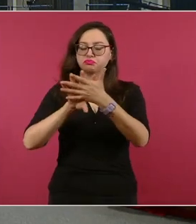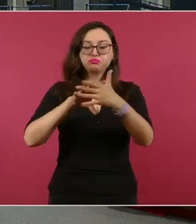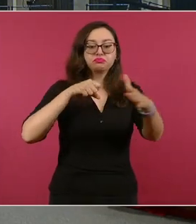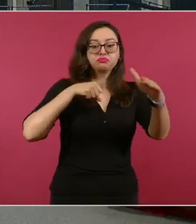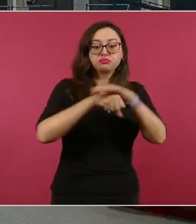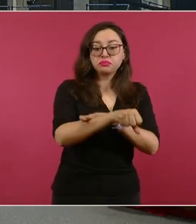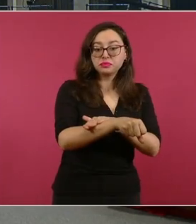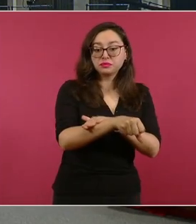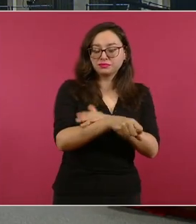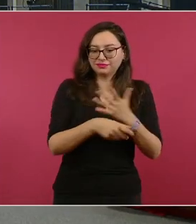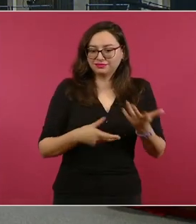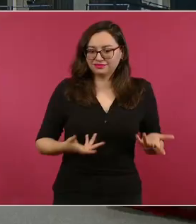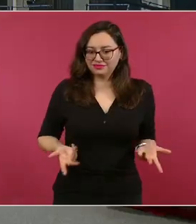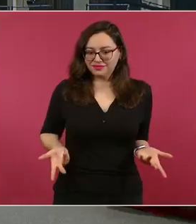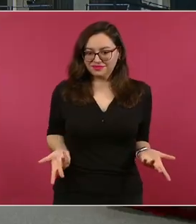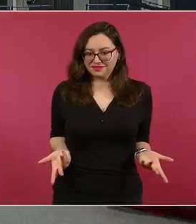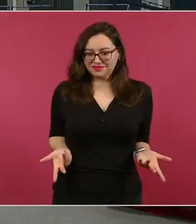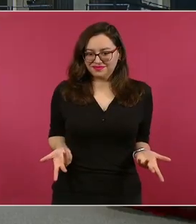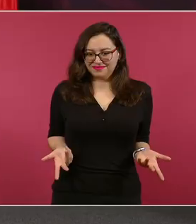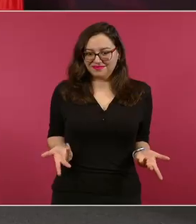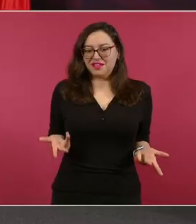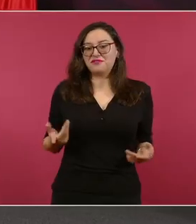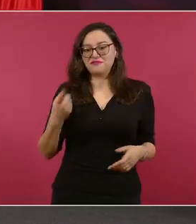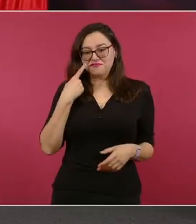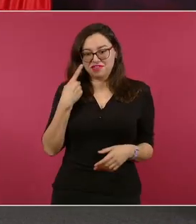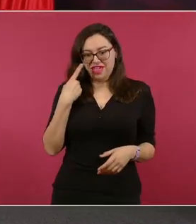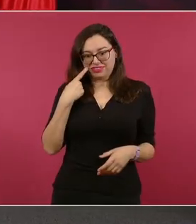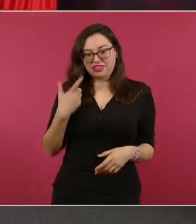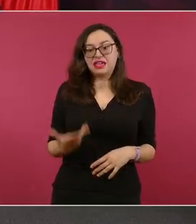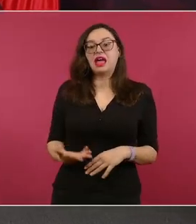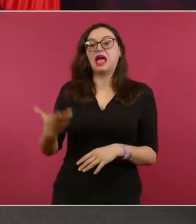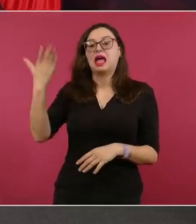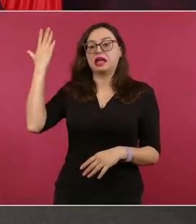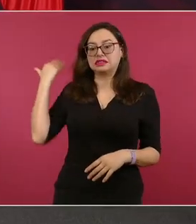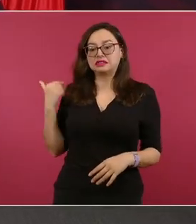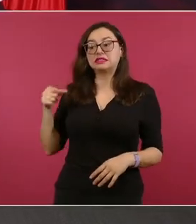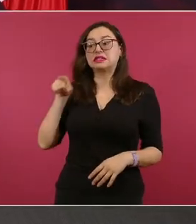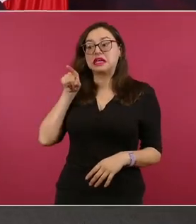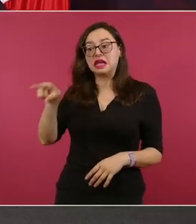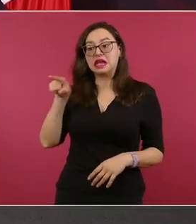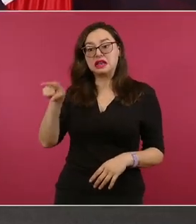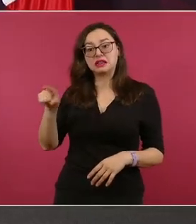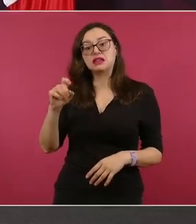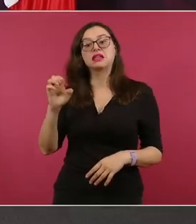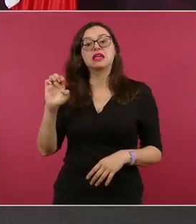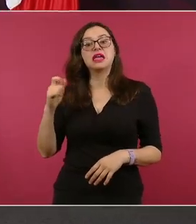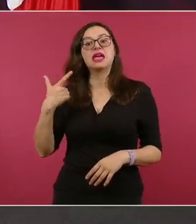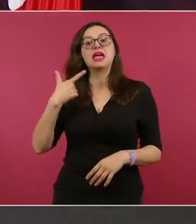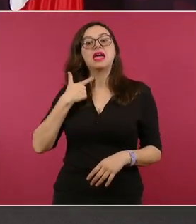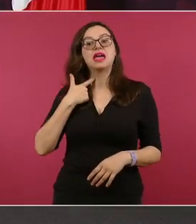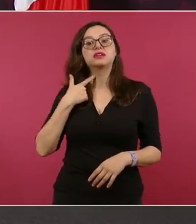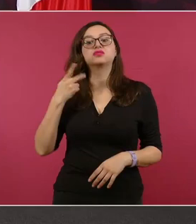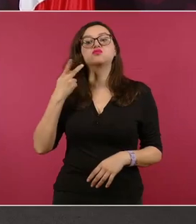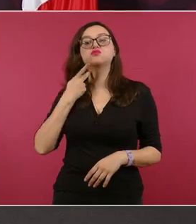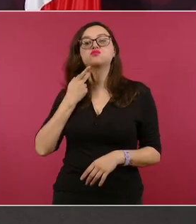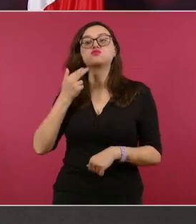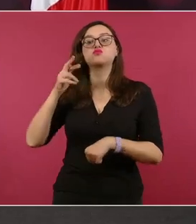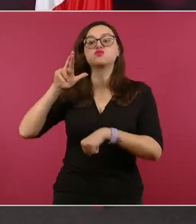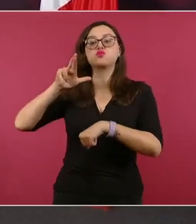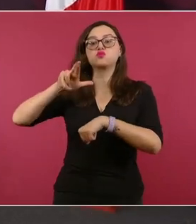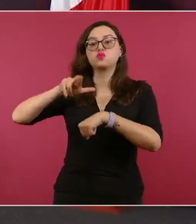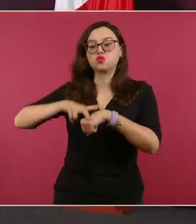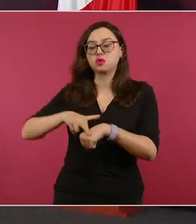Él había aceptado ser el responsable de toda la investigación de la llamada verdad histórica y